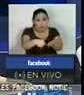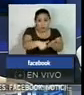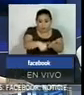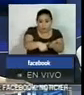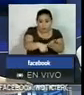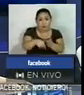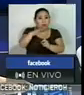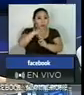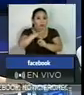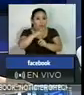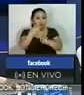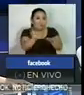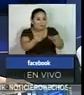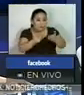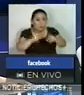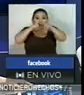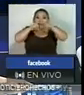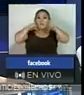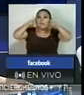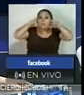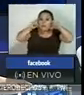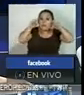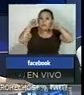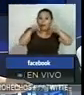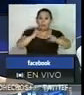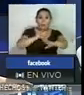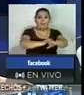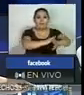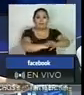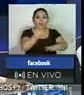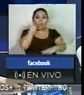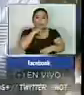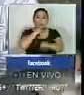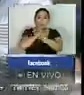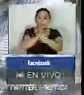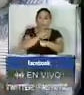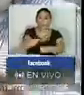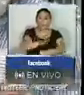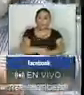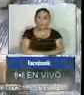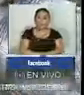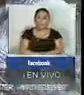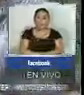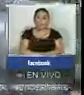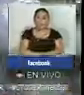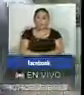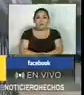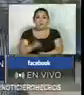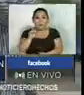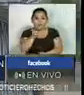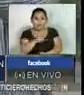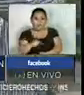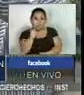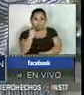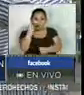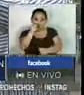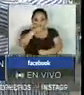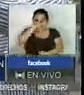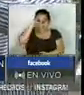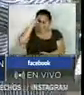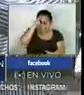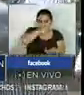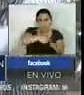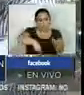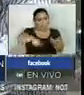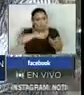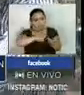protección para prevenir contagios de COVID-19 en el municipio. Verdaderos héroes de la patria, verdaderos héroes